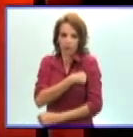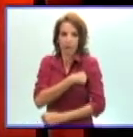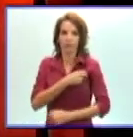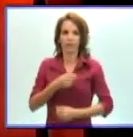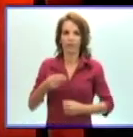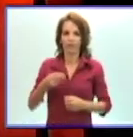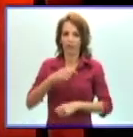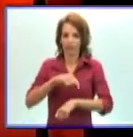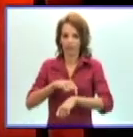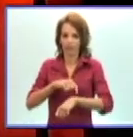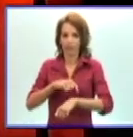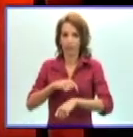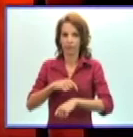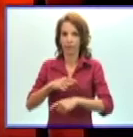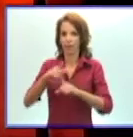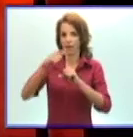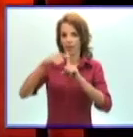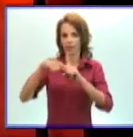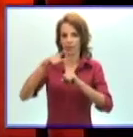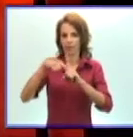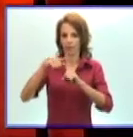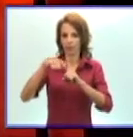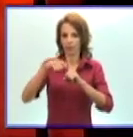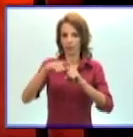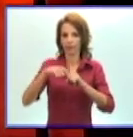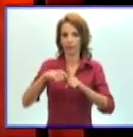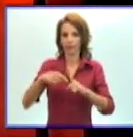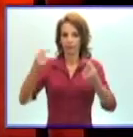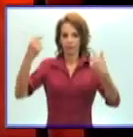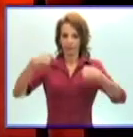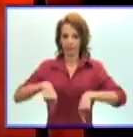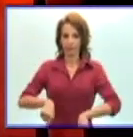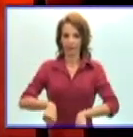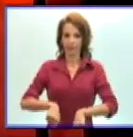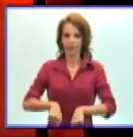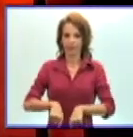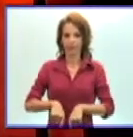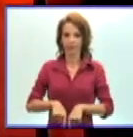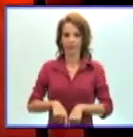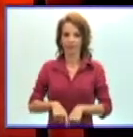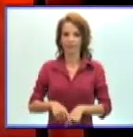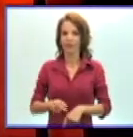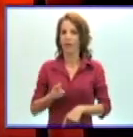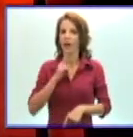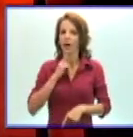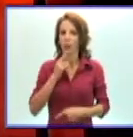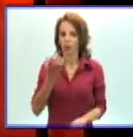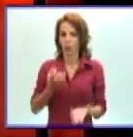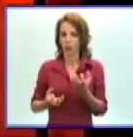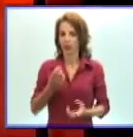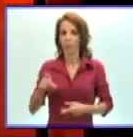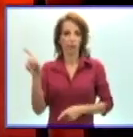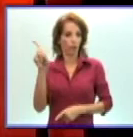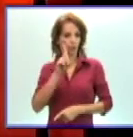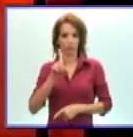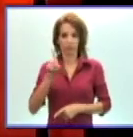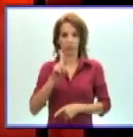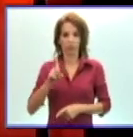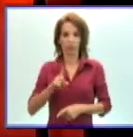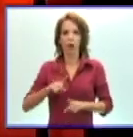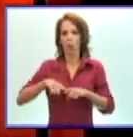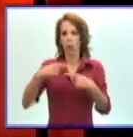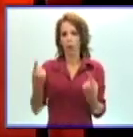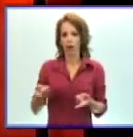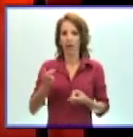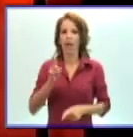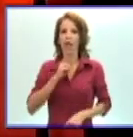temperatura corporal para medir el agua cuando hierve? Evidentemente que no, porque el agua hierve a los 100 grados